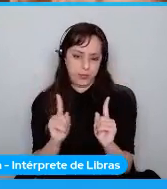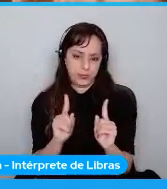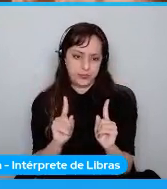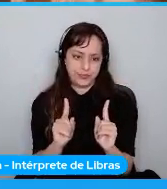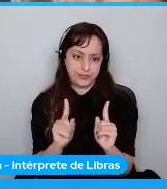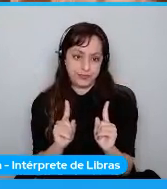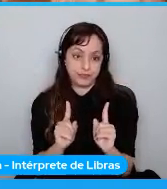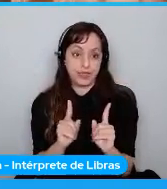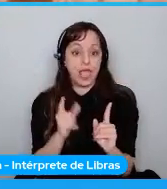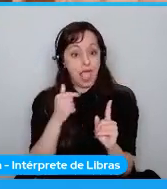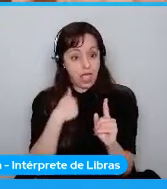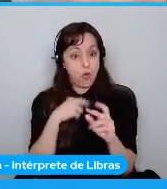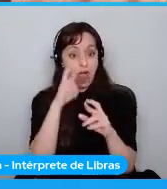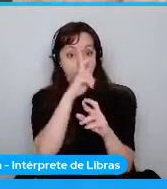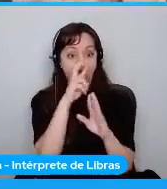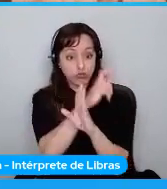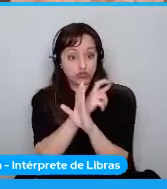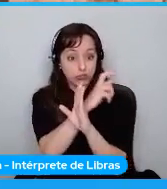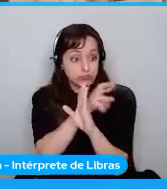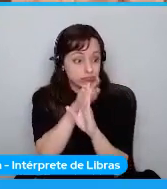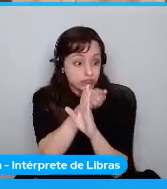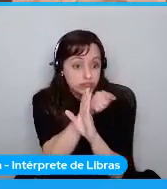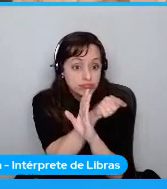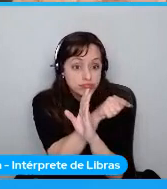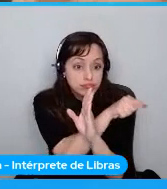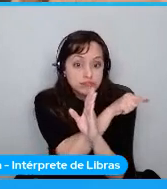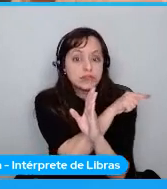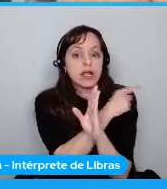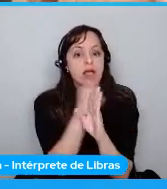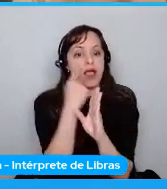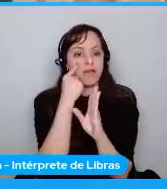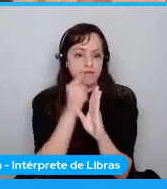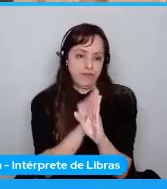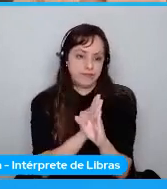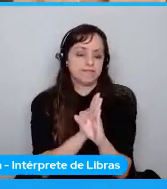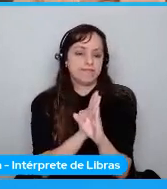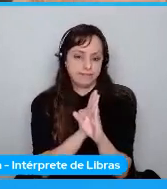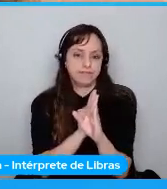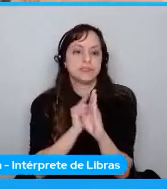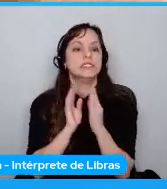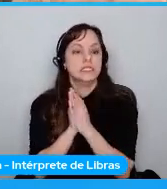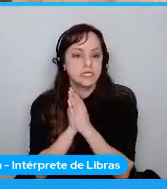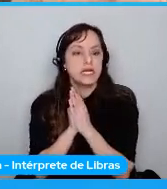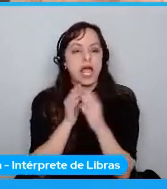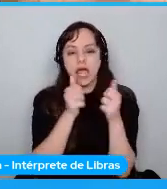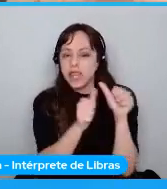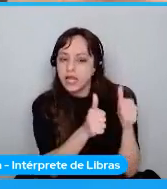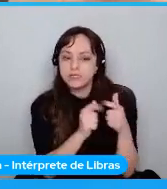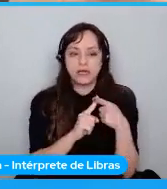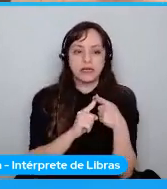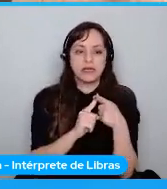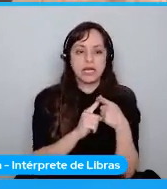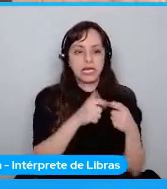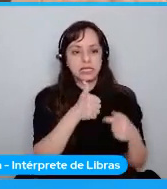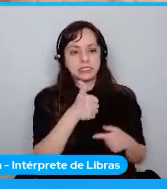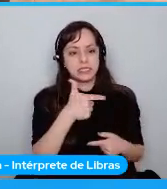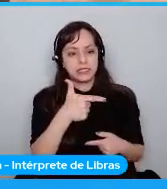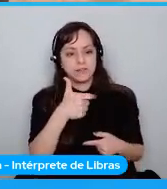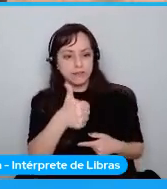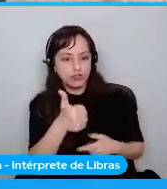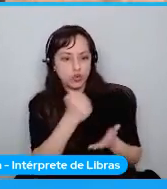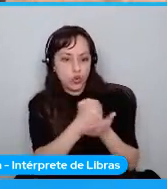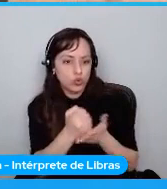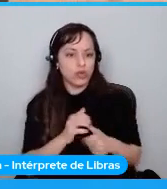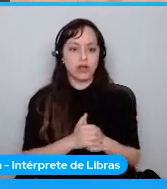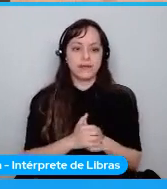concentrara en ese grupo de observaciones y empiezo a analizar, bueno, ¿por qué tienes 121 contratos? ¿Por qué tienes más de